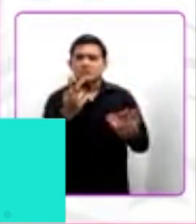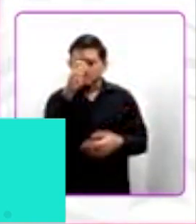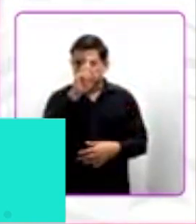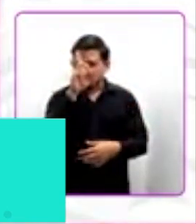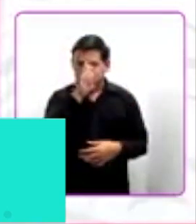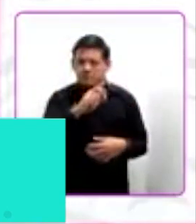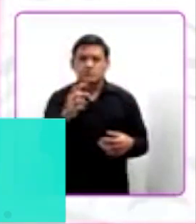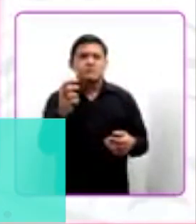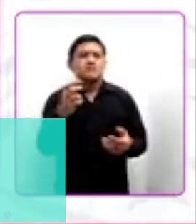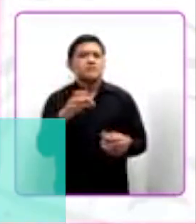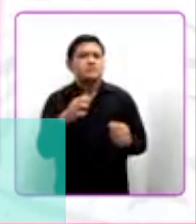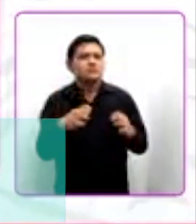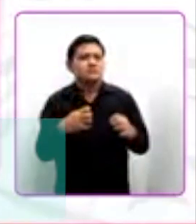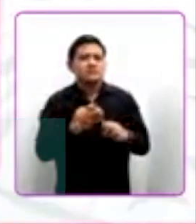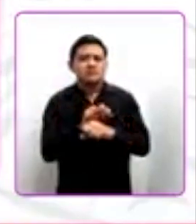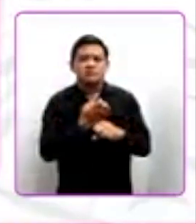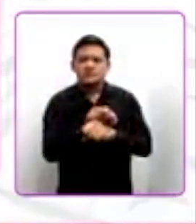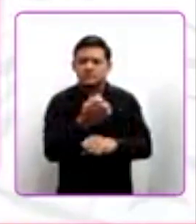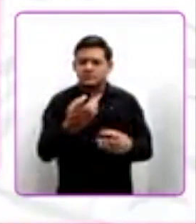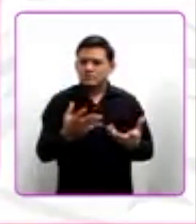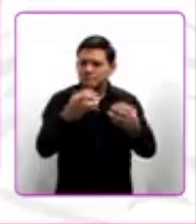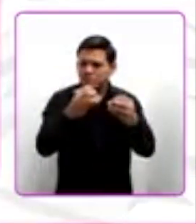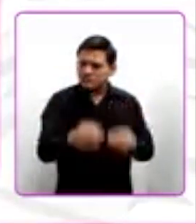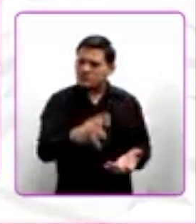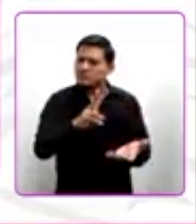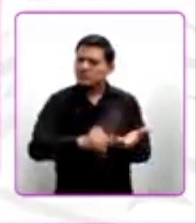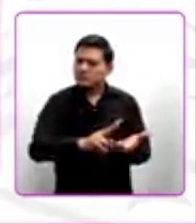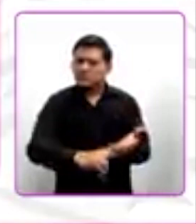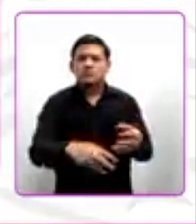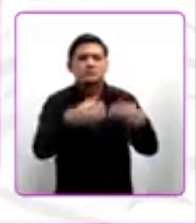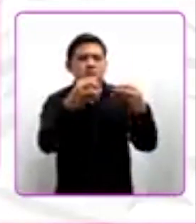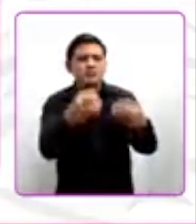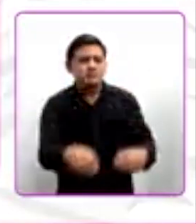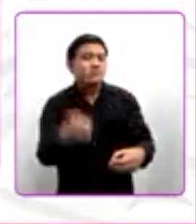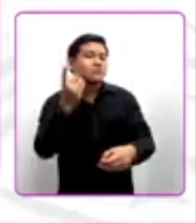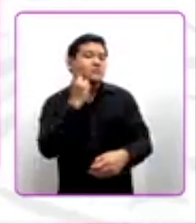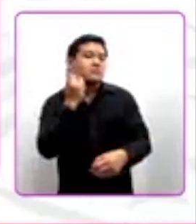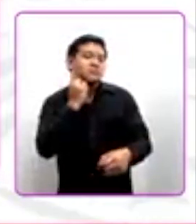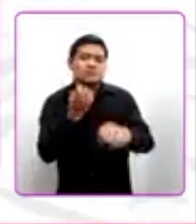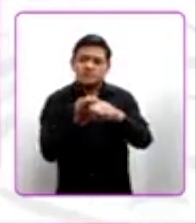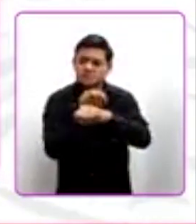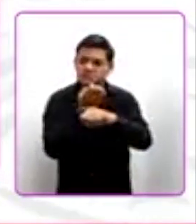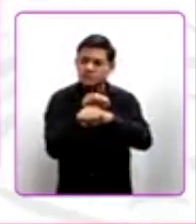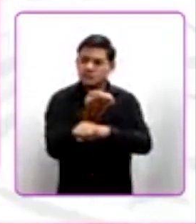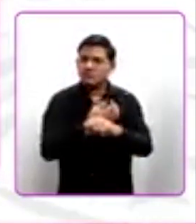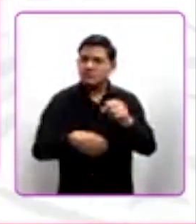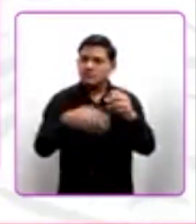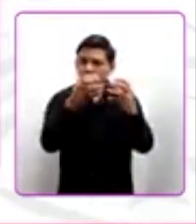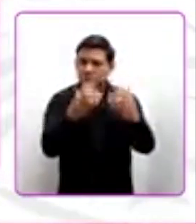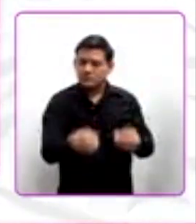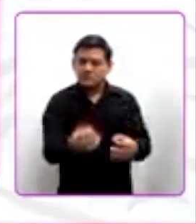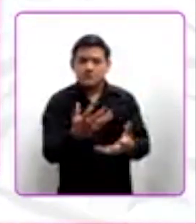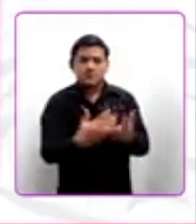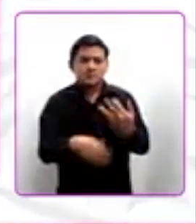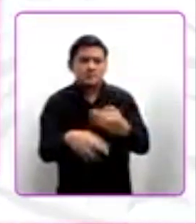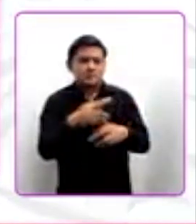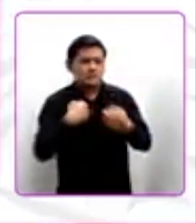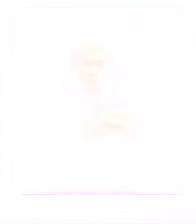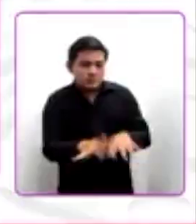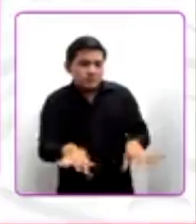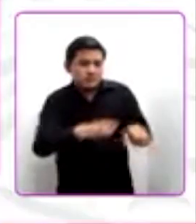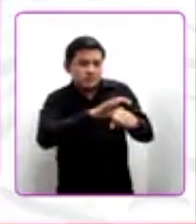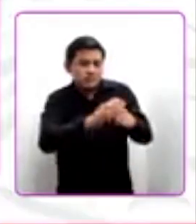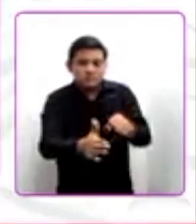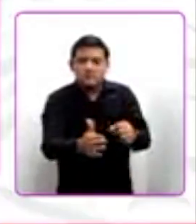declara elegibles a las personas electas que ocuparán las diputaciones locales y que son asignadas bajo el principio de representación